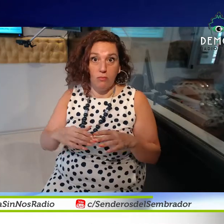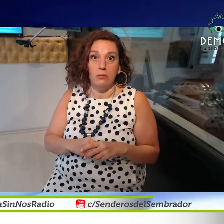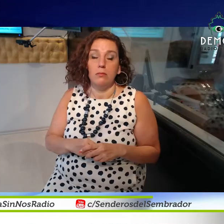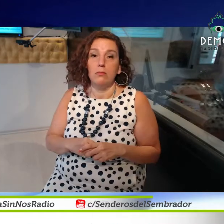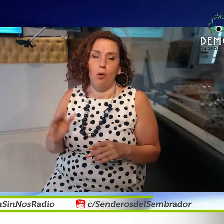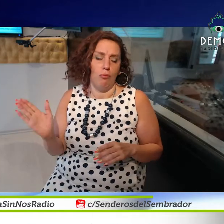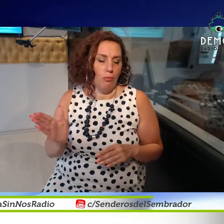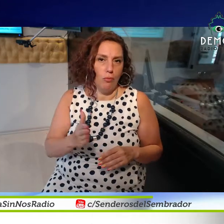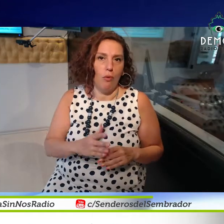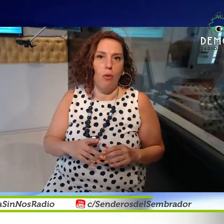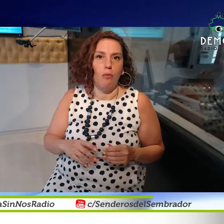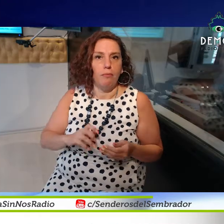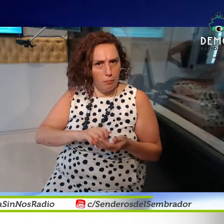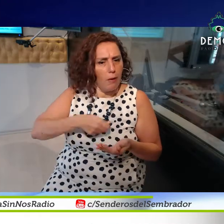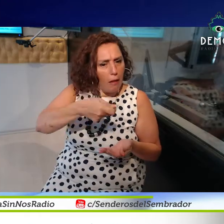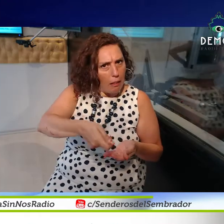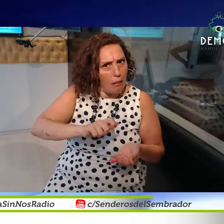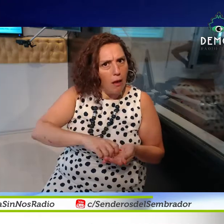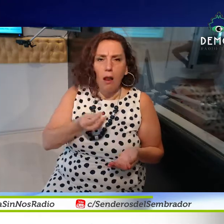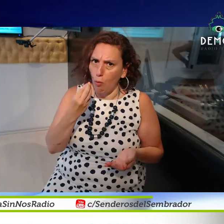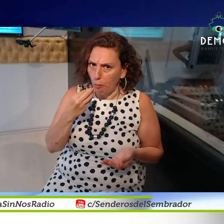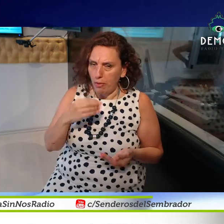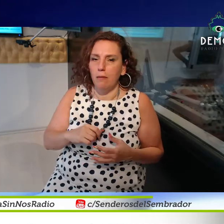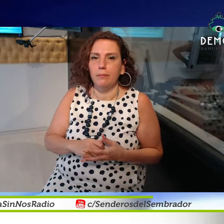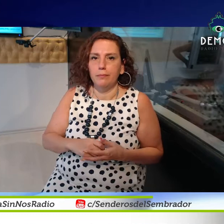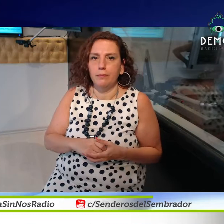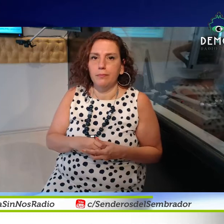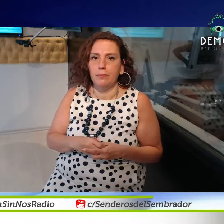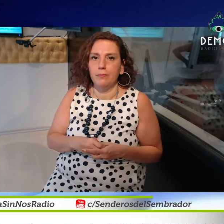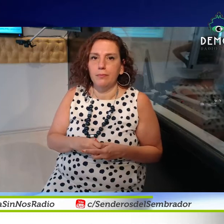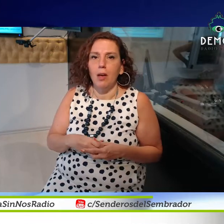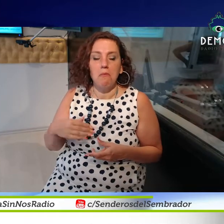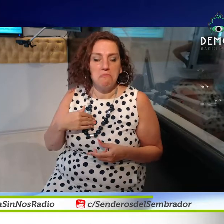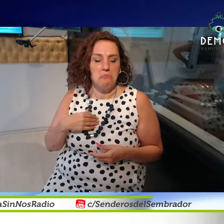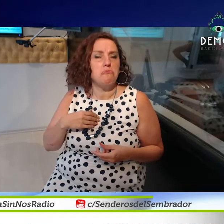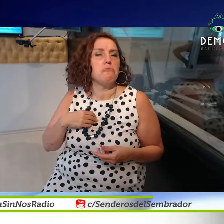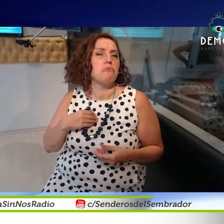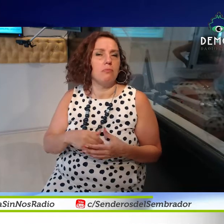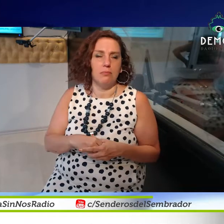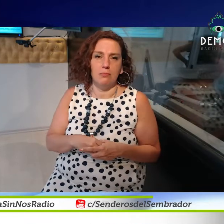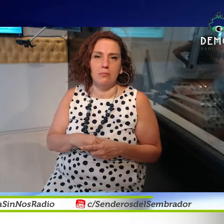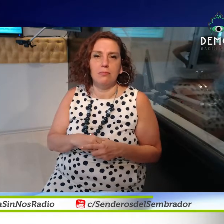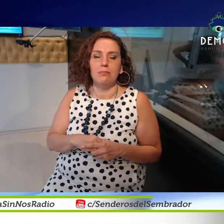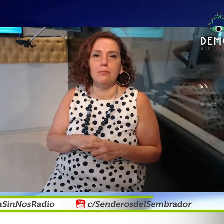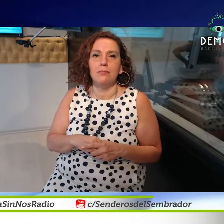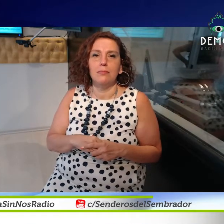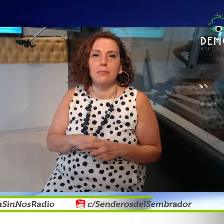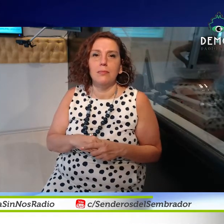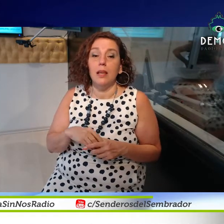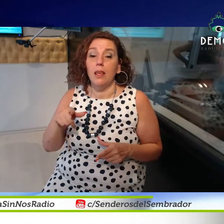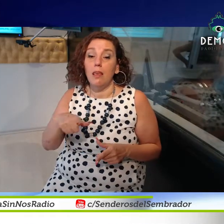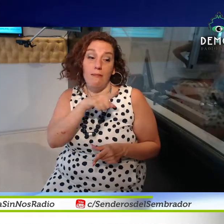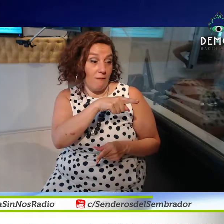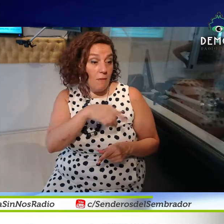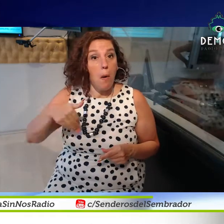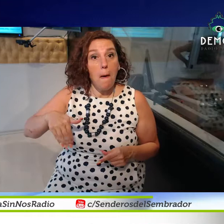¿Todo? ¿Y también servir la comida? Sí. ¿Cómo es eso? ¿La servo yo? ¿La servís vos? Sí. Muy bien. ¿Y vos, Mari, con qué vas a